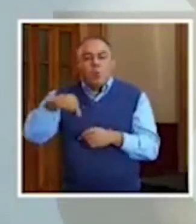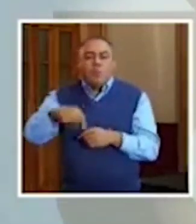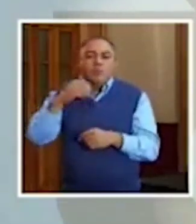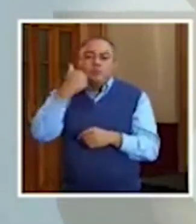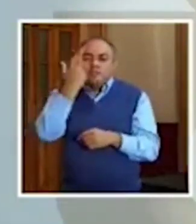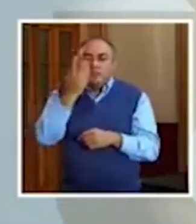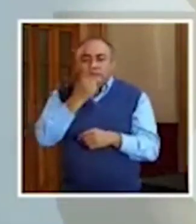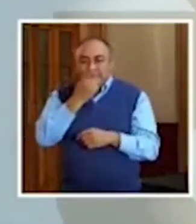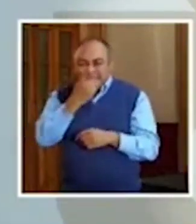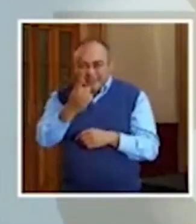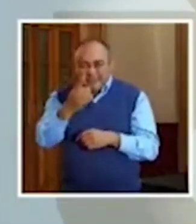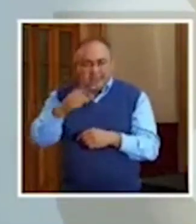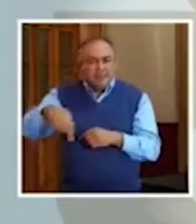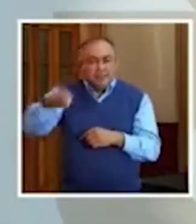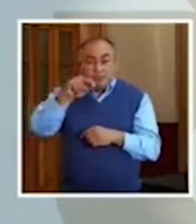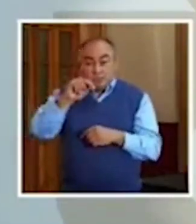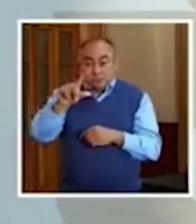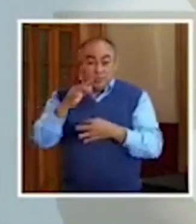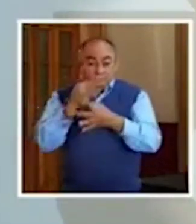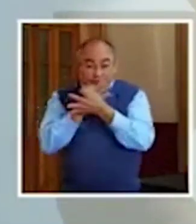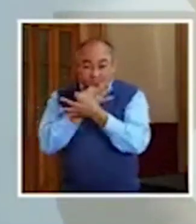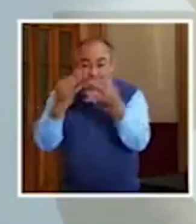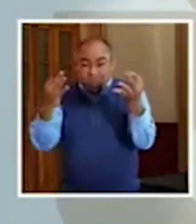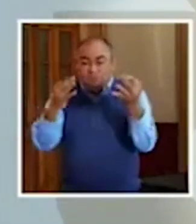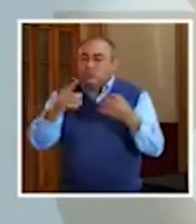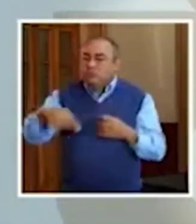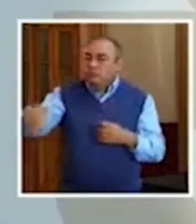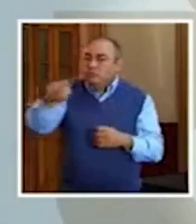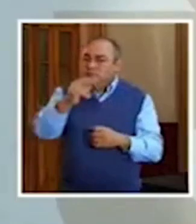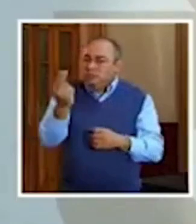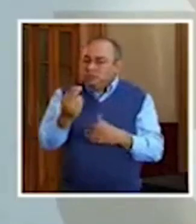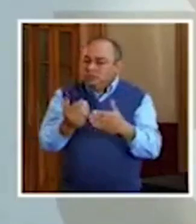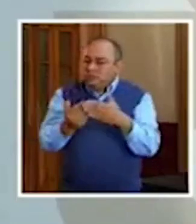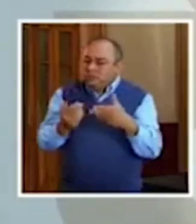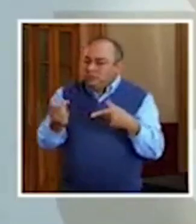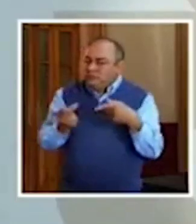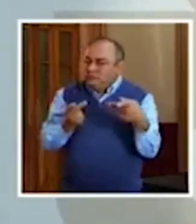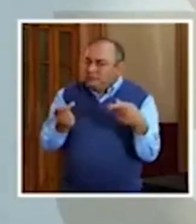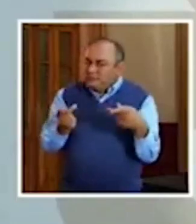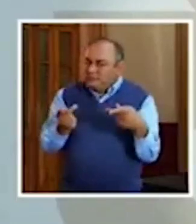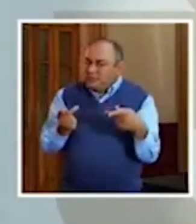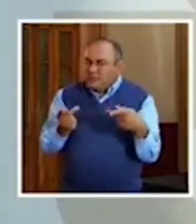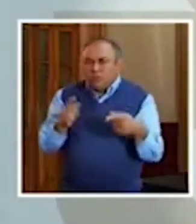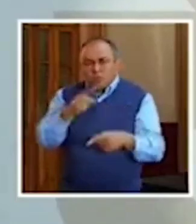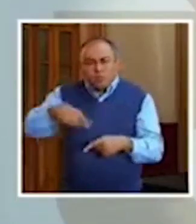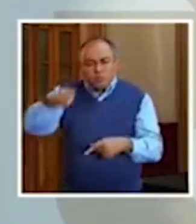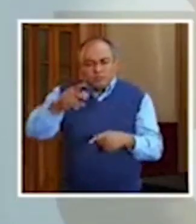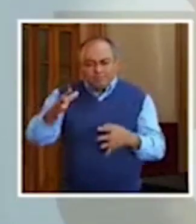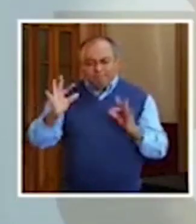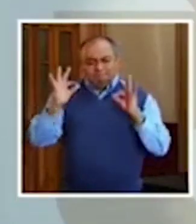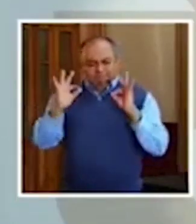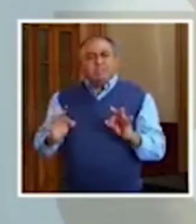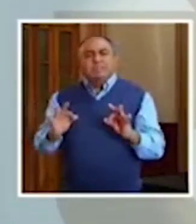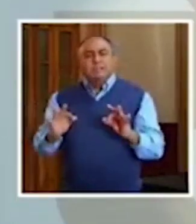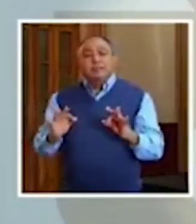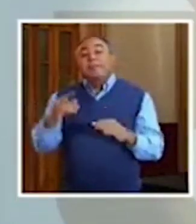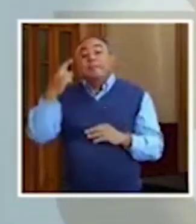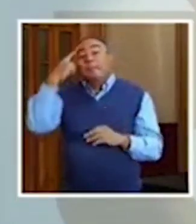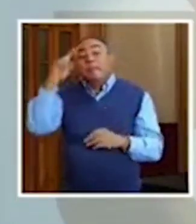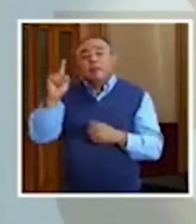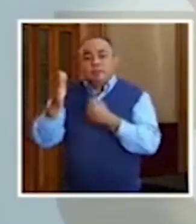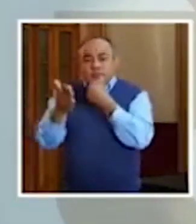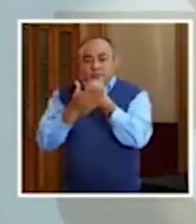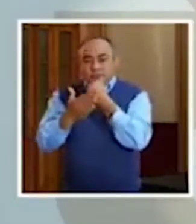que se prepare, que estemos listos para regresar a clases